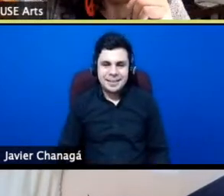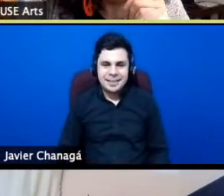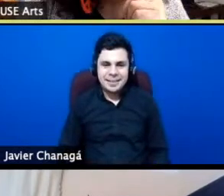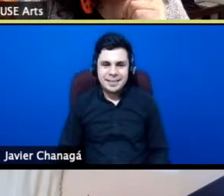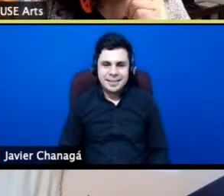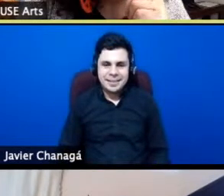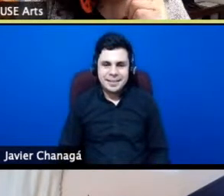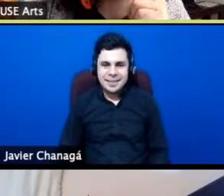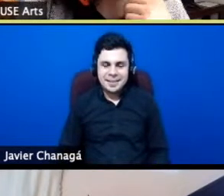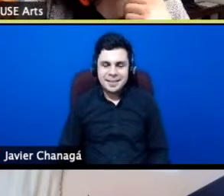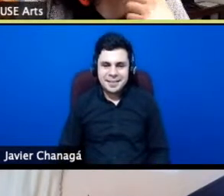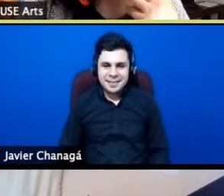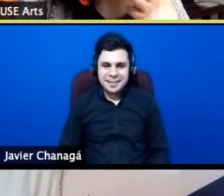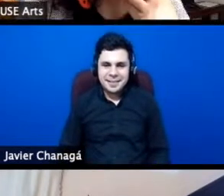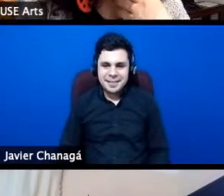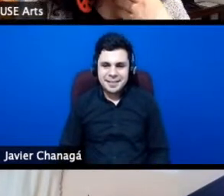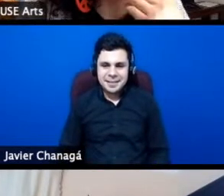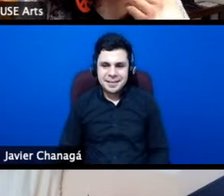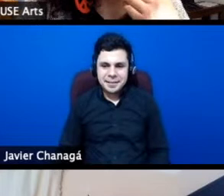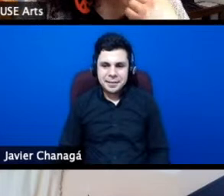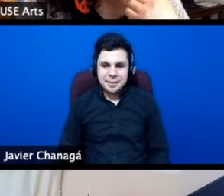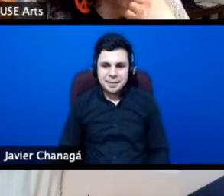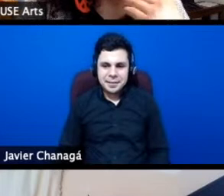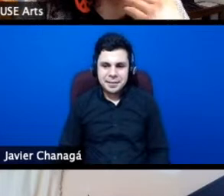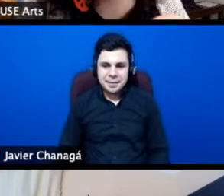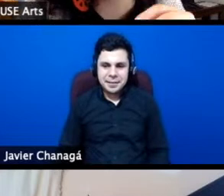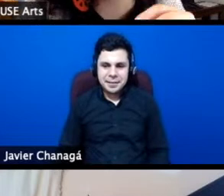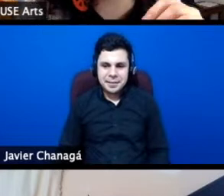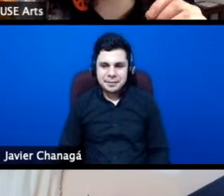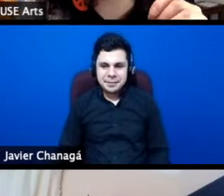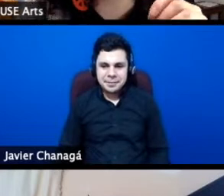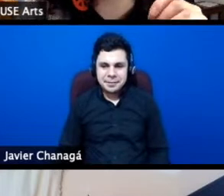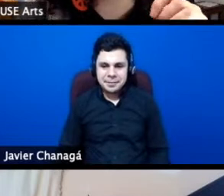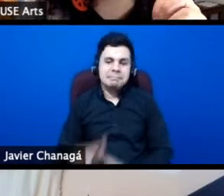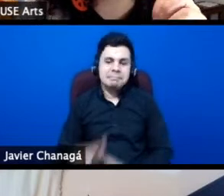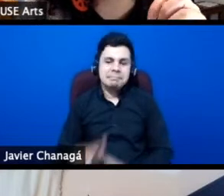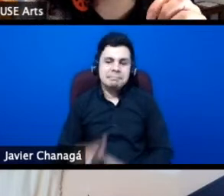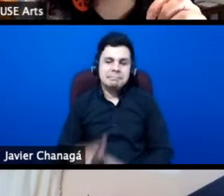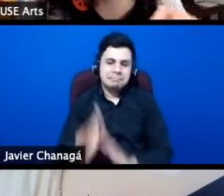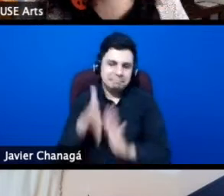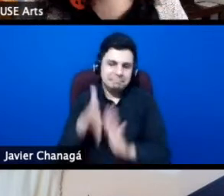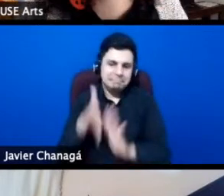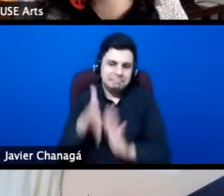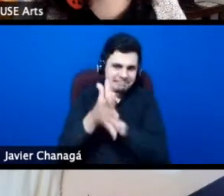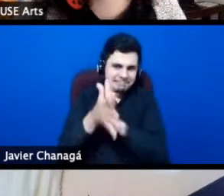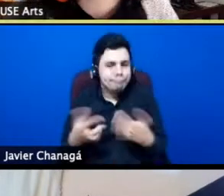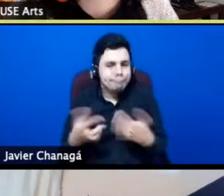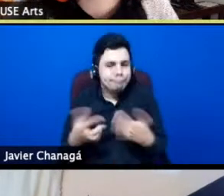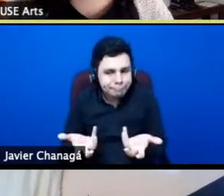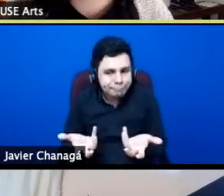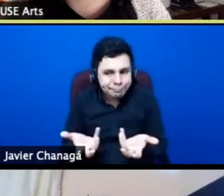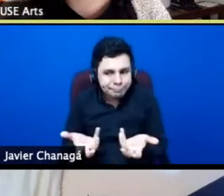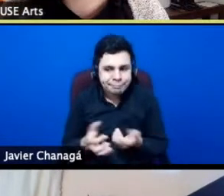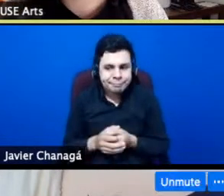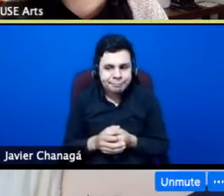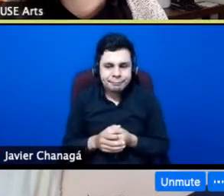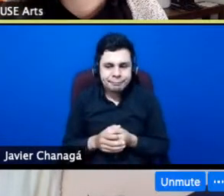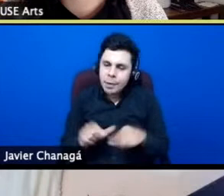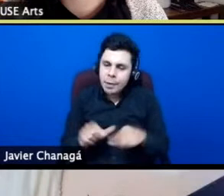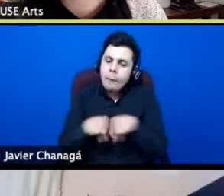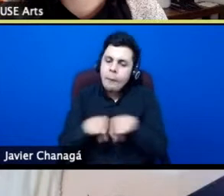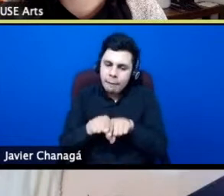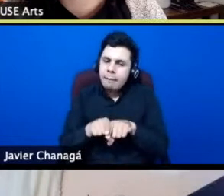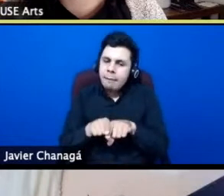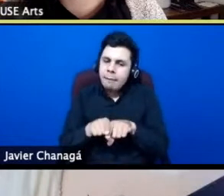Entonces, pues, para mí la paz es una búsqueda y simultáneamente es un